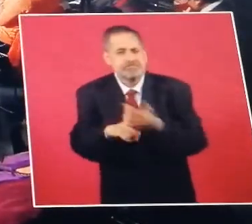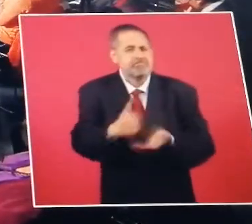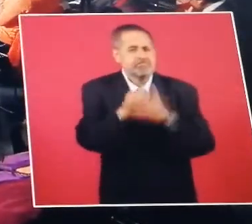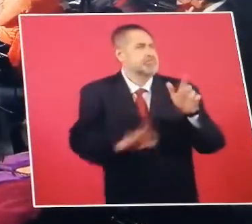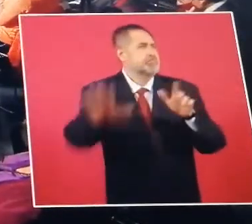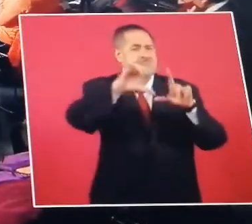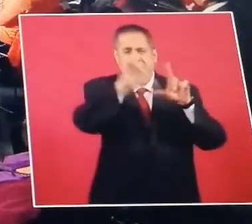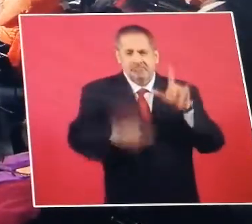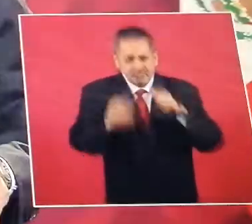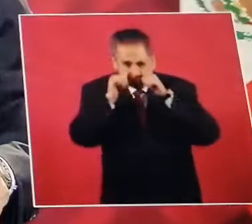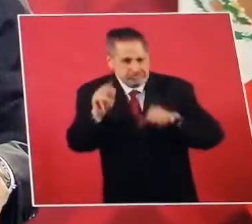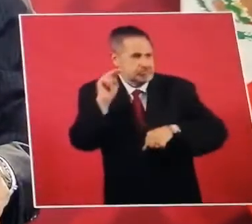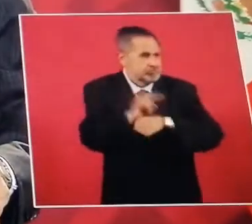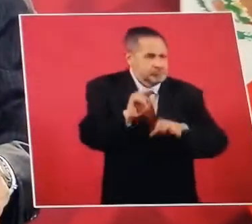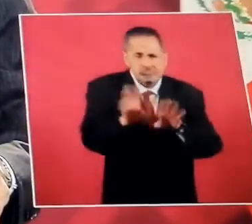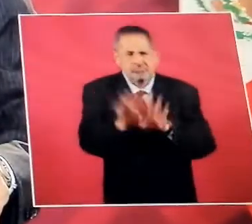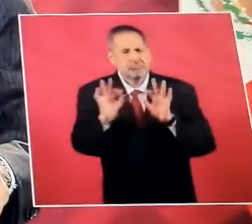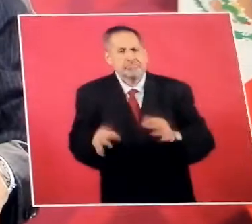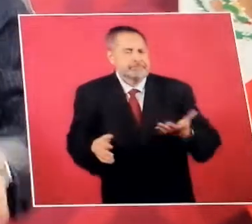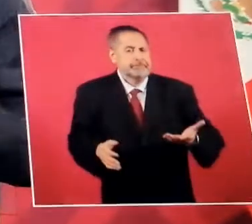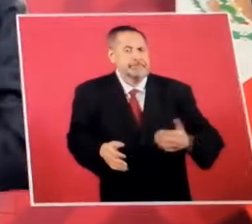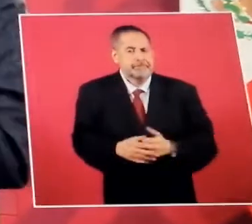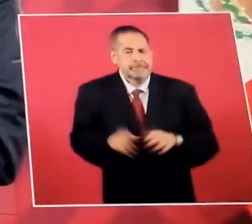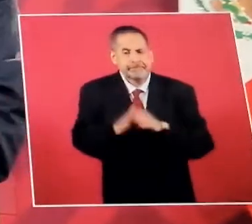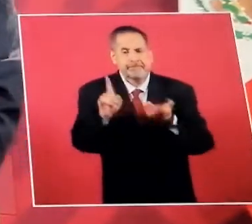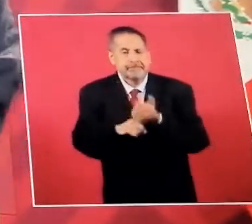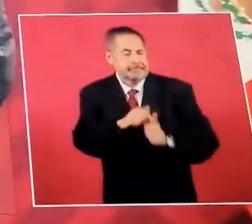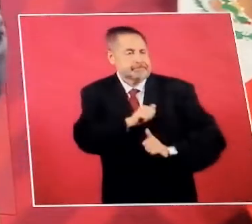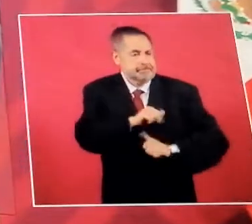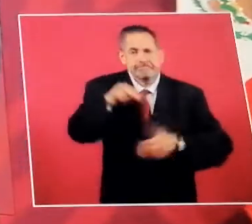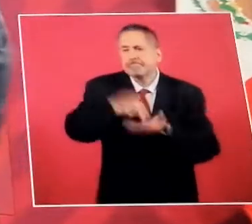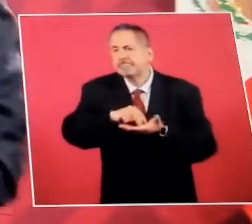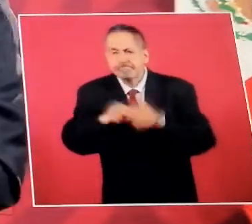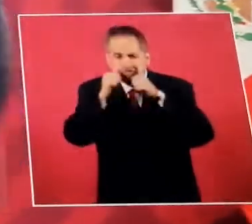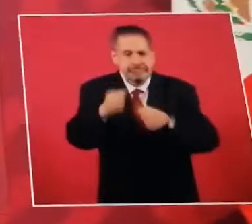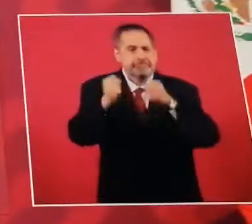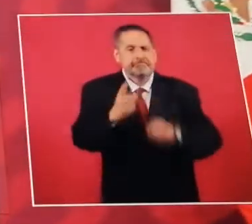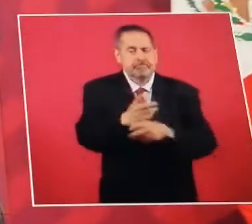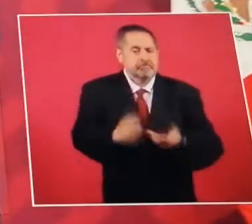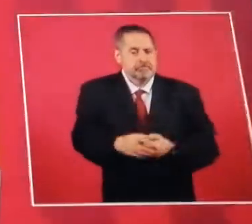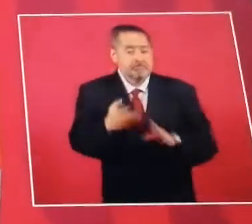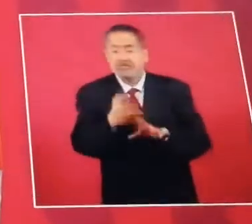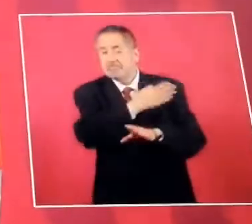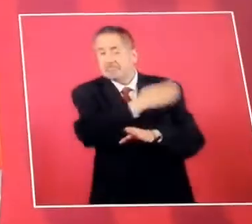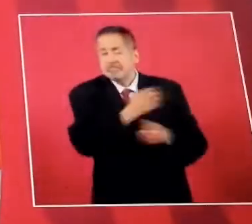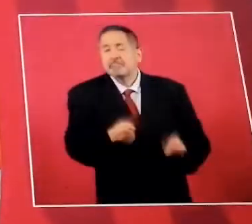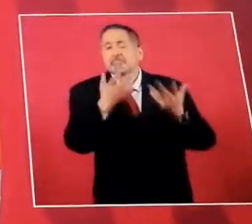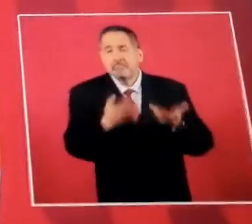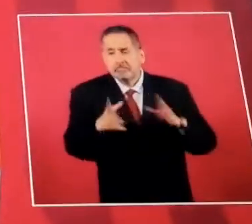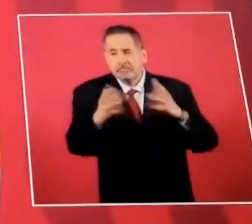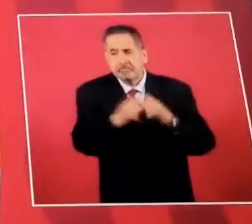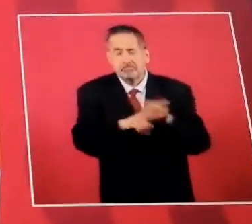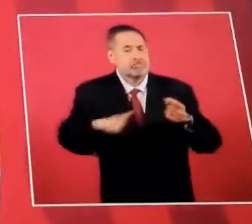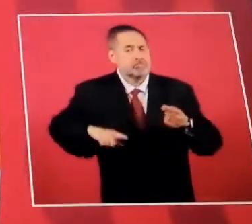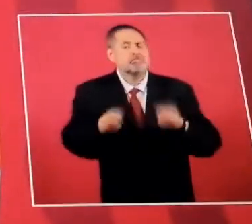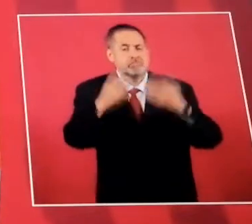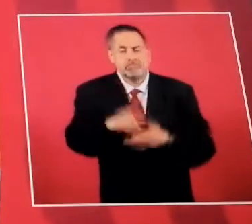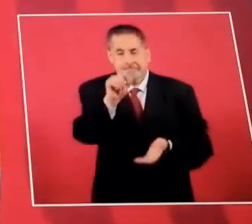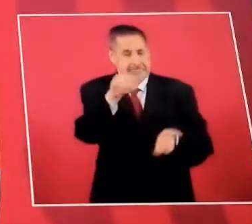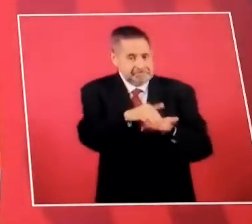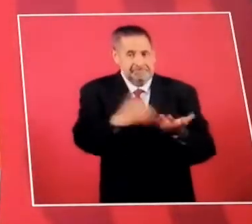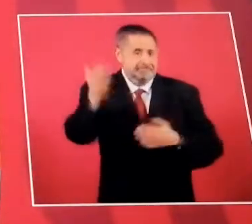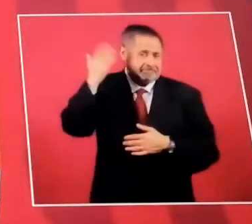en todo el territorio nacional presencia de elementos para garantizar la seguridad pública. ¿Cuántos habían cuando llegamos al gobierno?